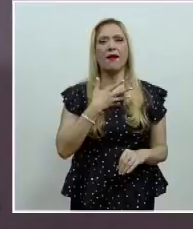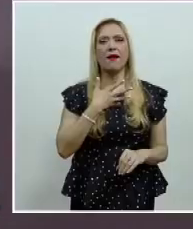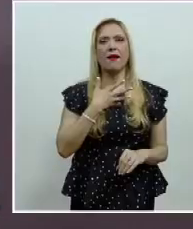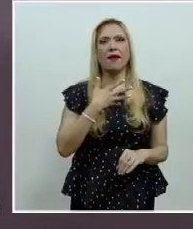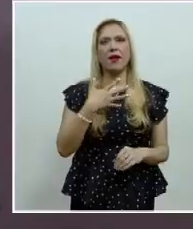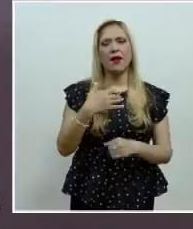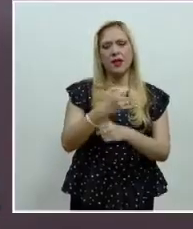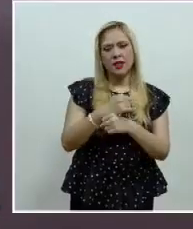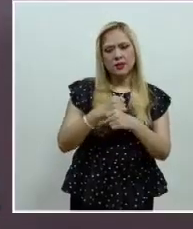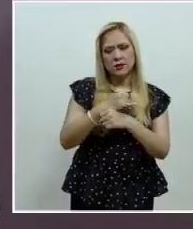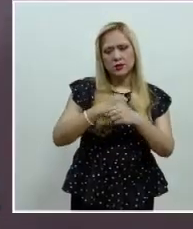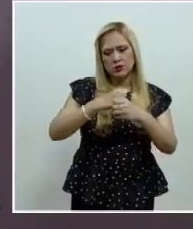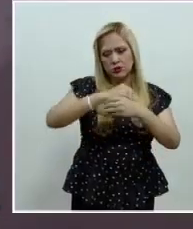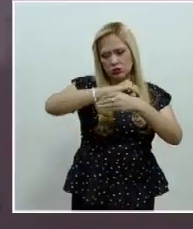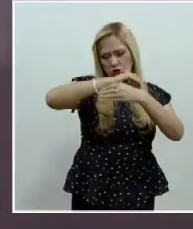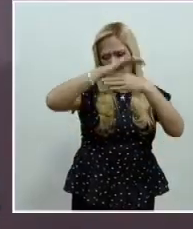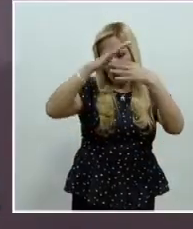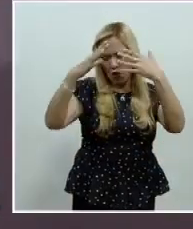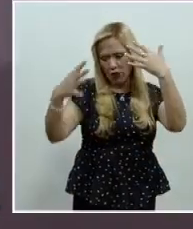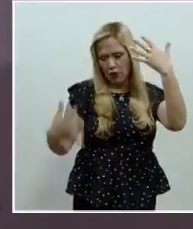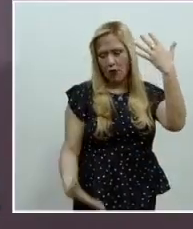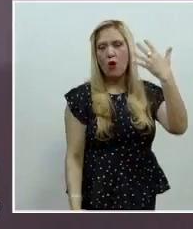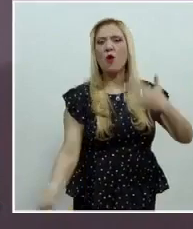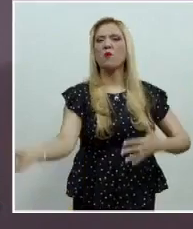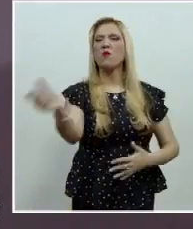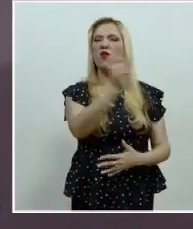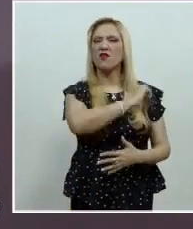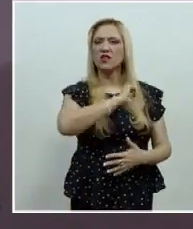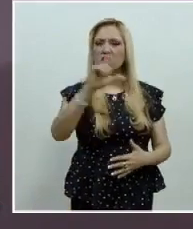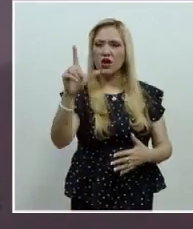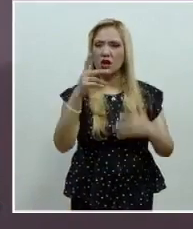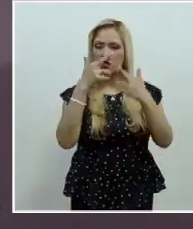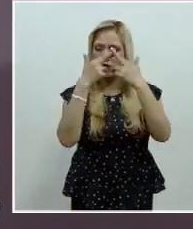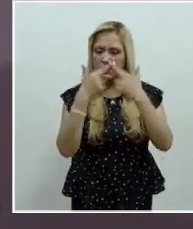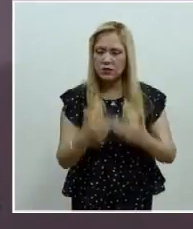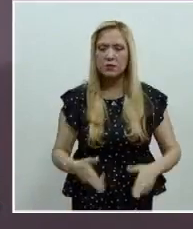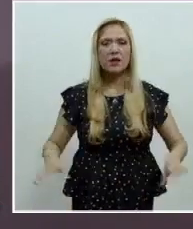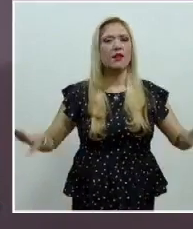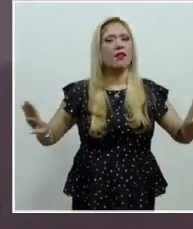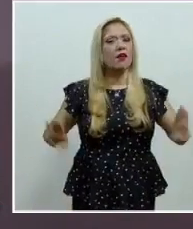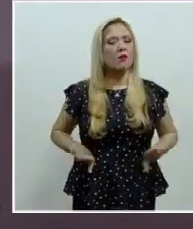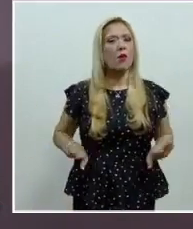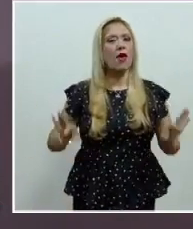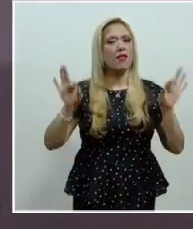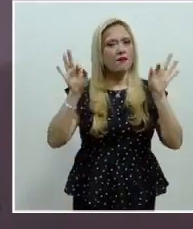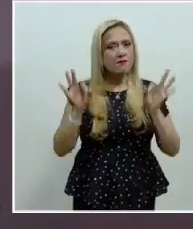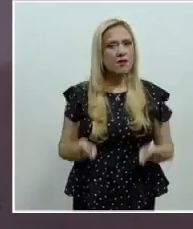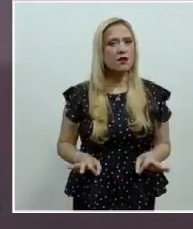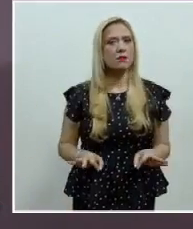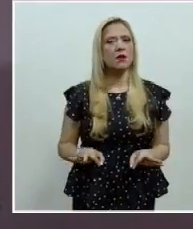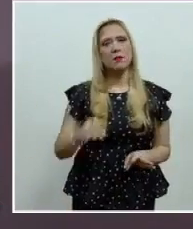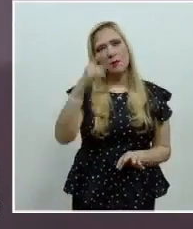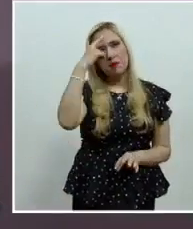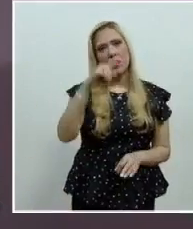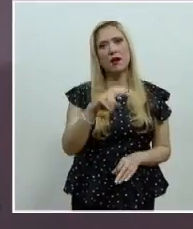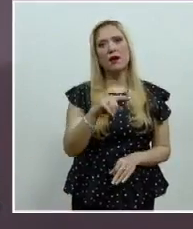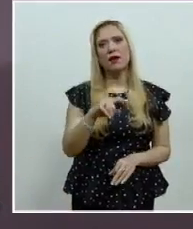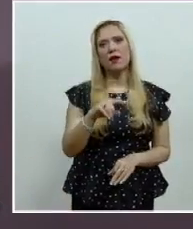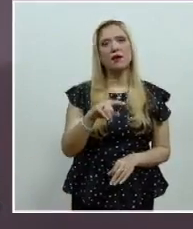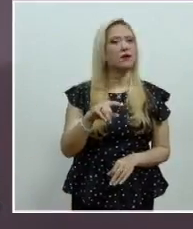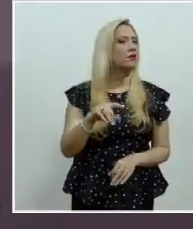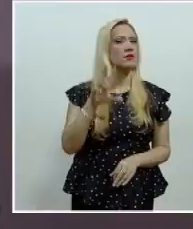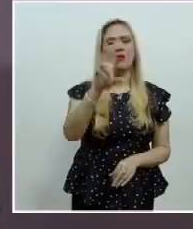la investigación profesional suficiente, adecuada, firme, que permita que no